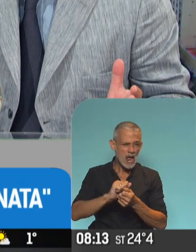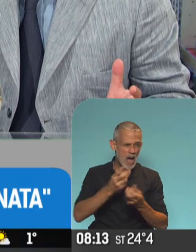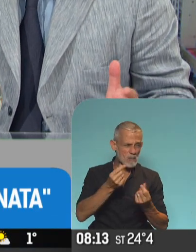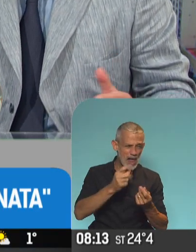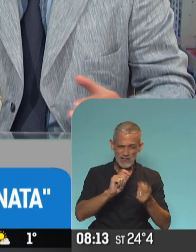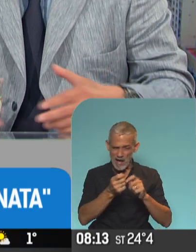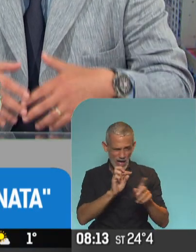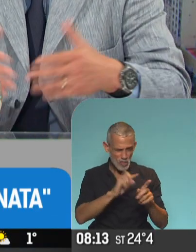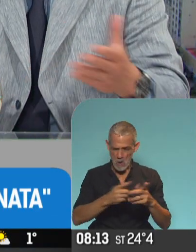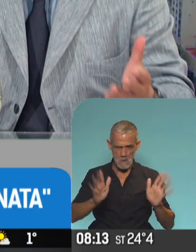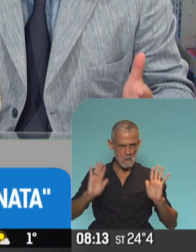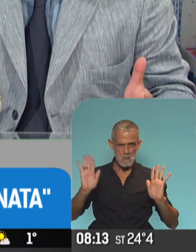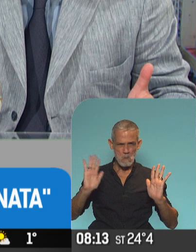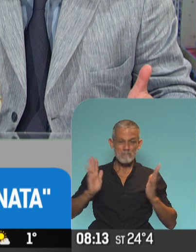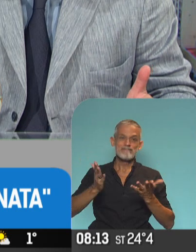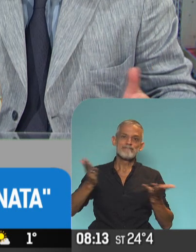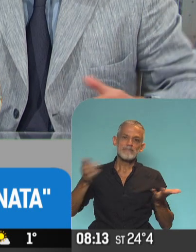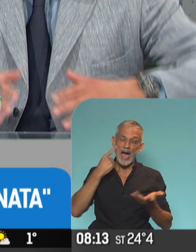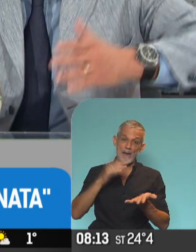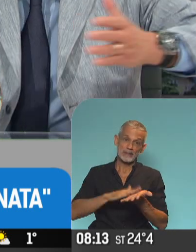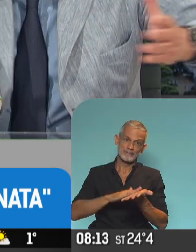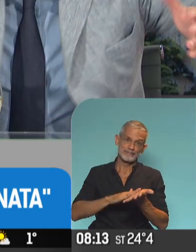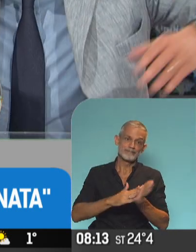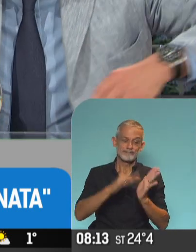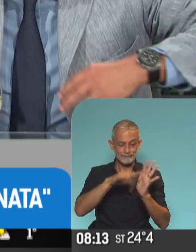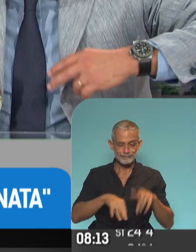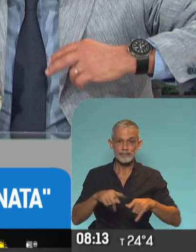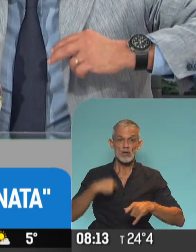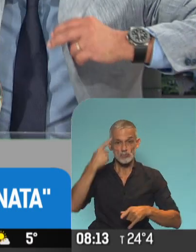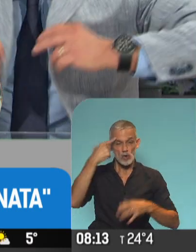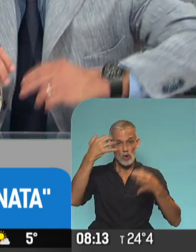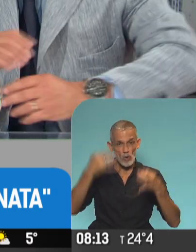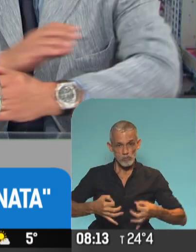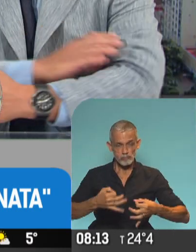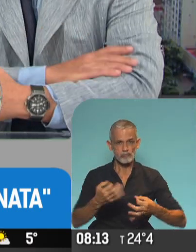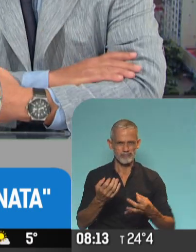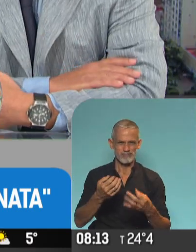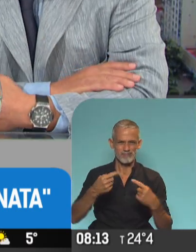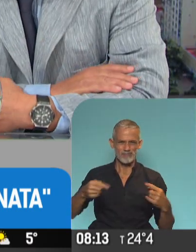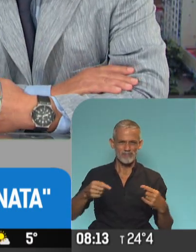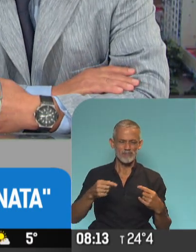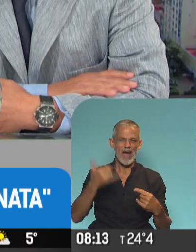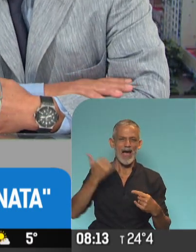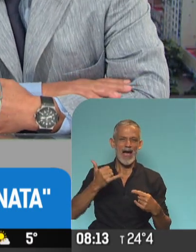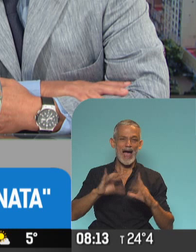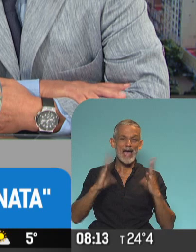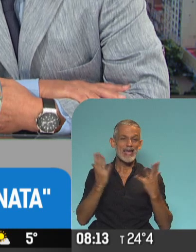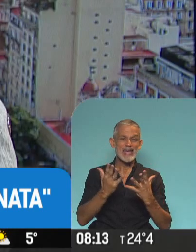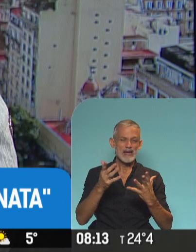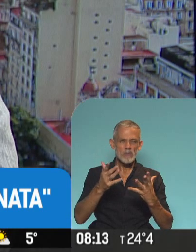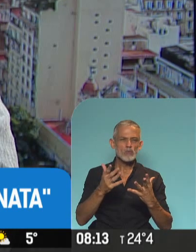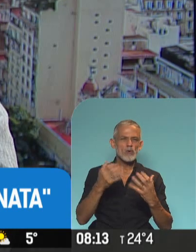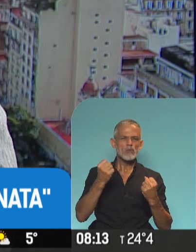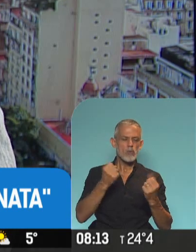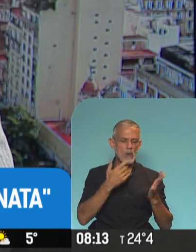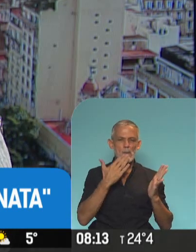nada. Entonces, ahora habrá que ver los fundamentos. Yo soy un convencido de que el material más resistente de la Tierra es el papel,